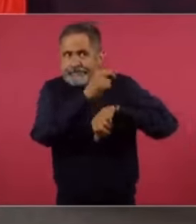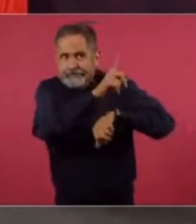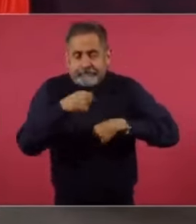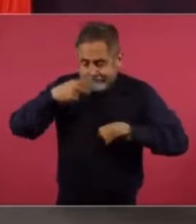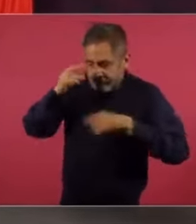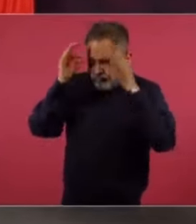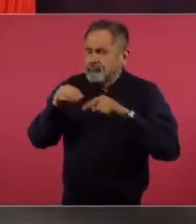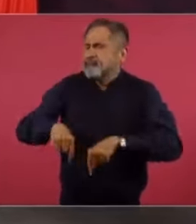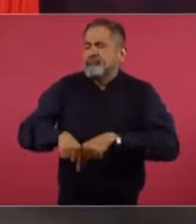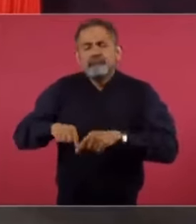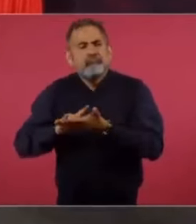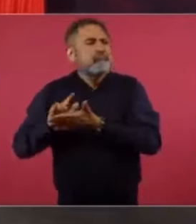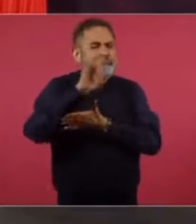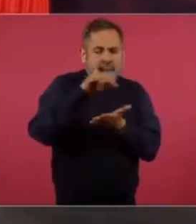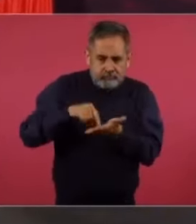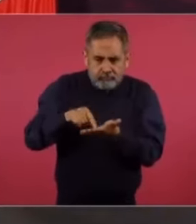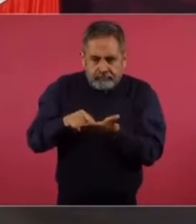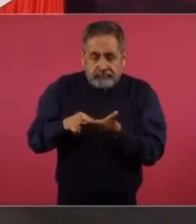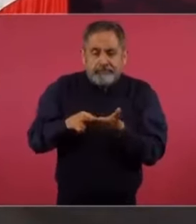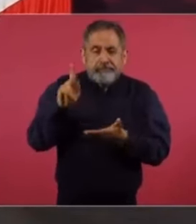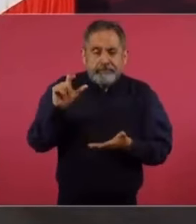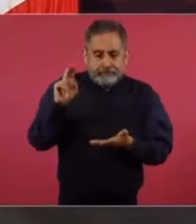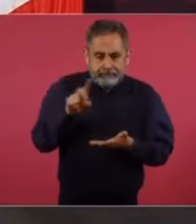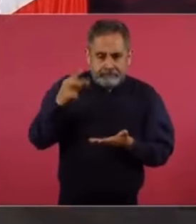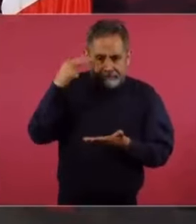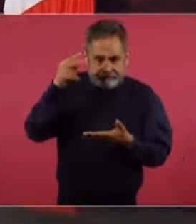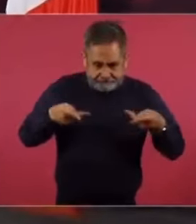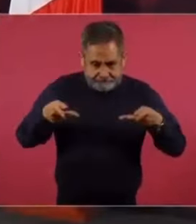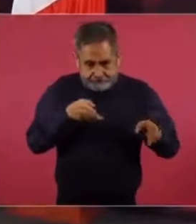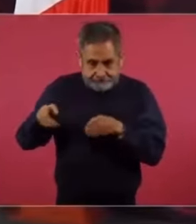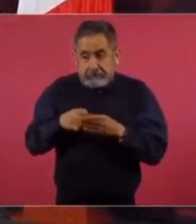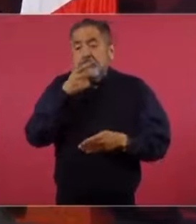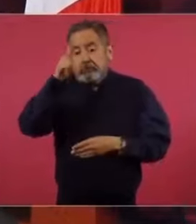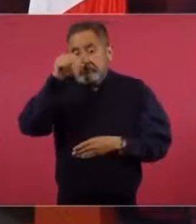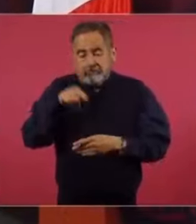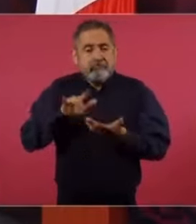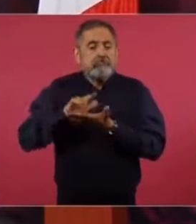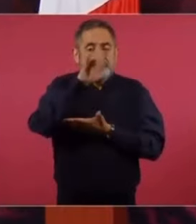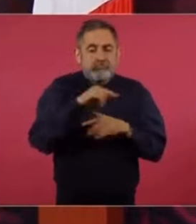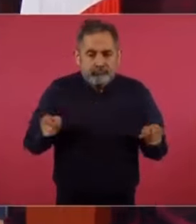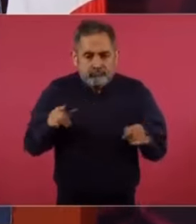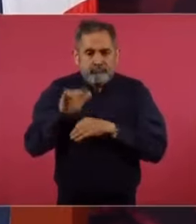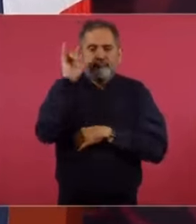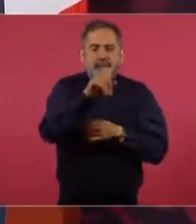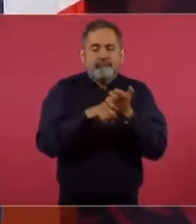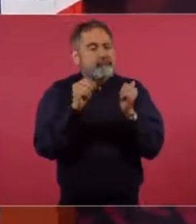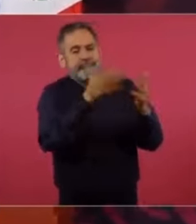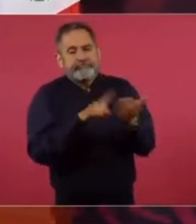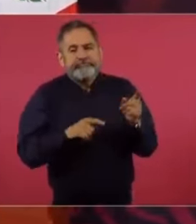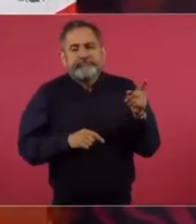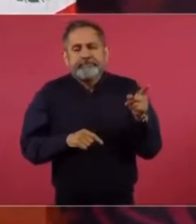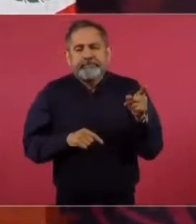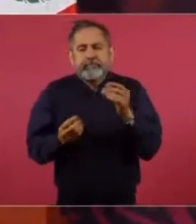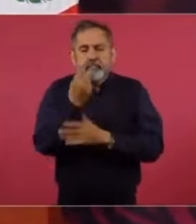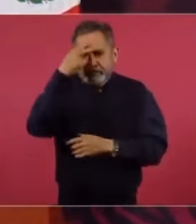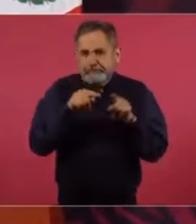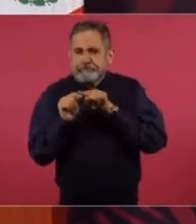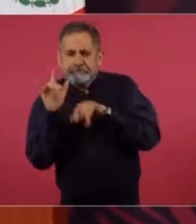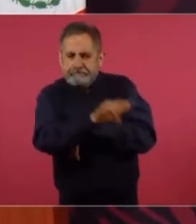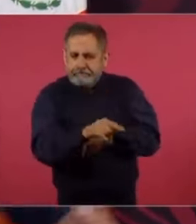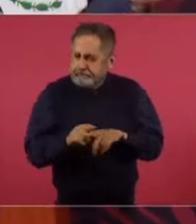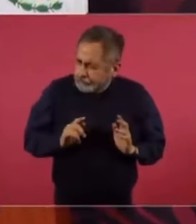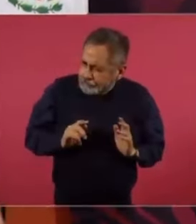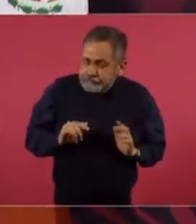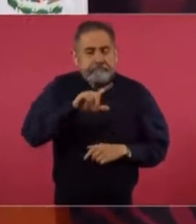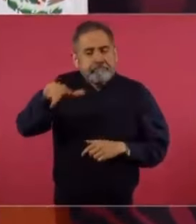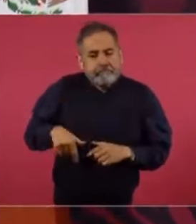Unidos. Lo de el plan de vuelo de Hermosillo, de una avioneta, a Nuevo México.